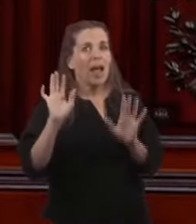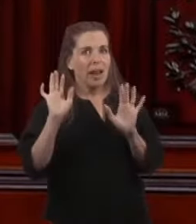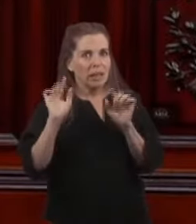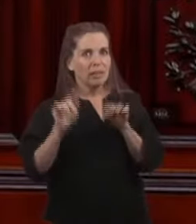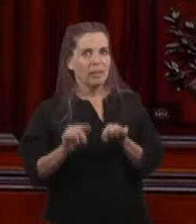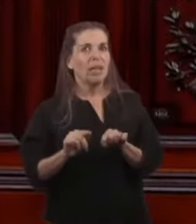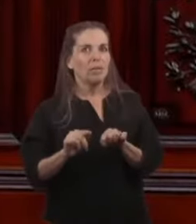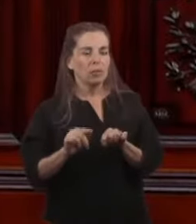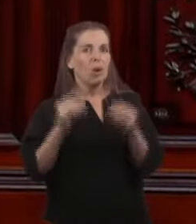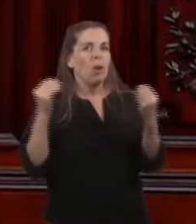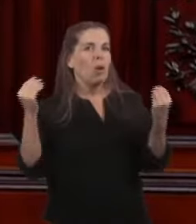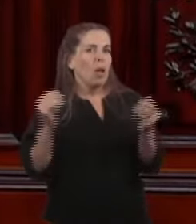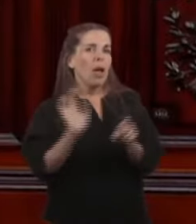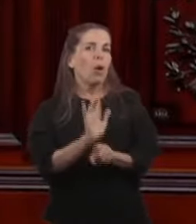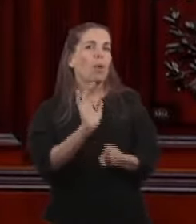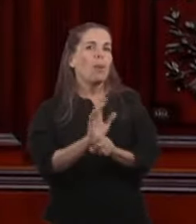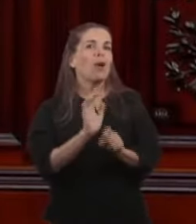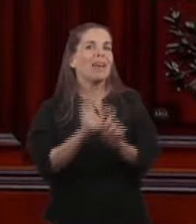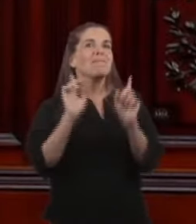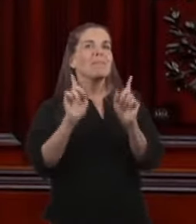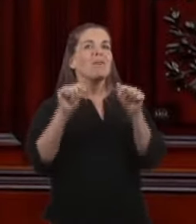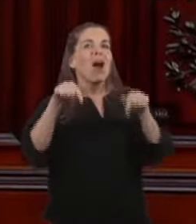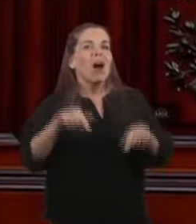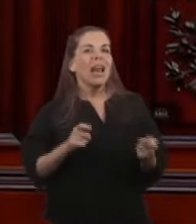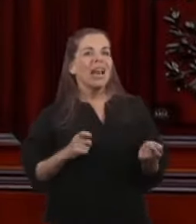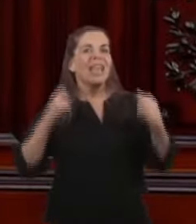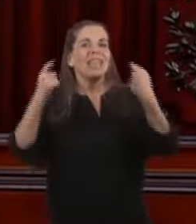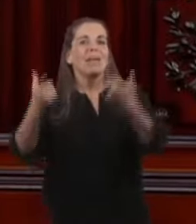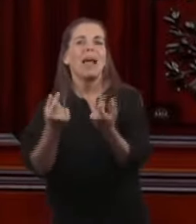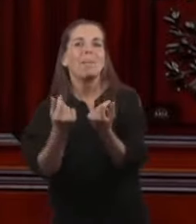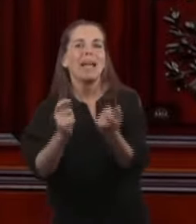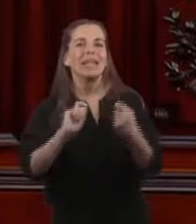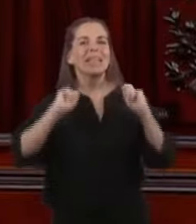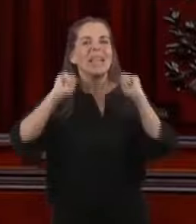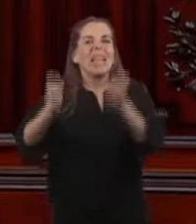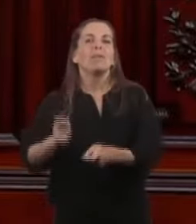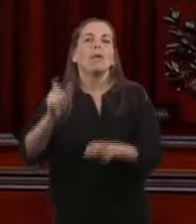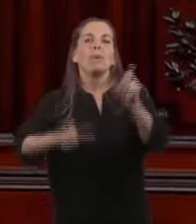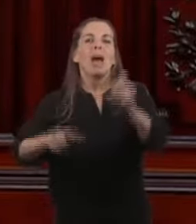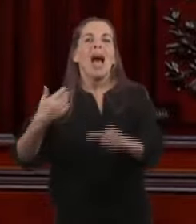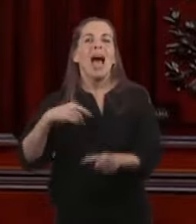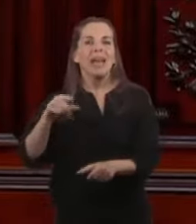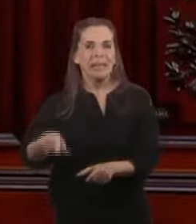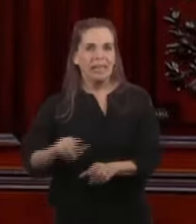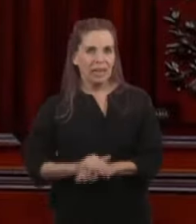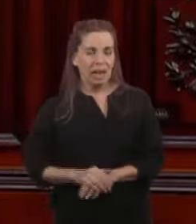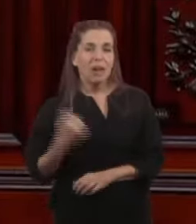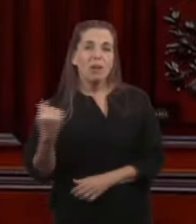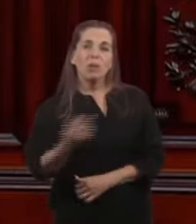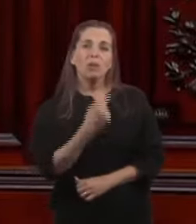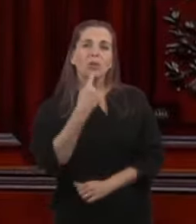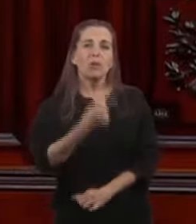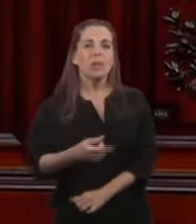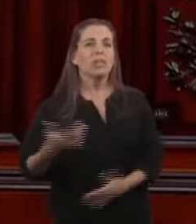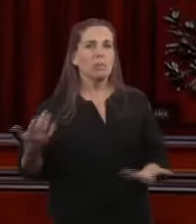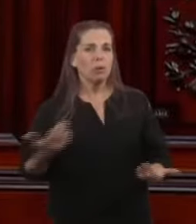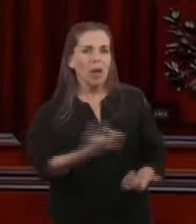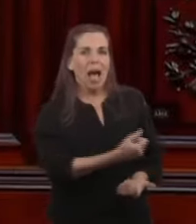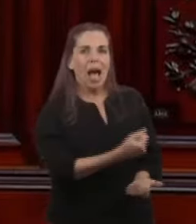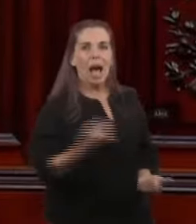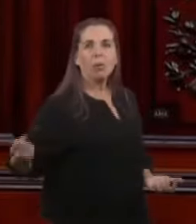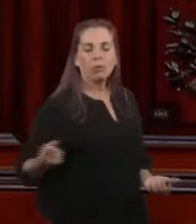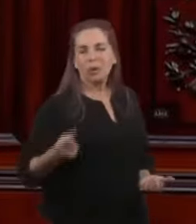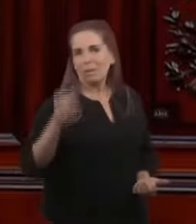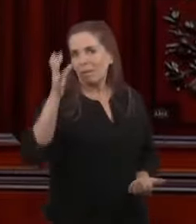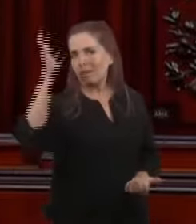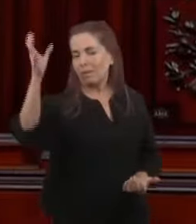cosa que decir que le estamos devolviendo a los argentinos ese dinero o sea no exageramos cuando decimos que hemos hecho el ajuste más grande de